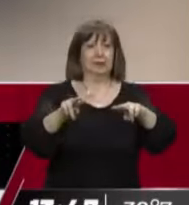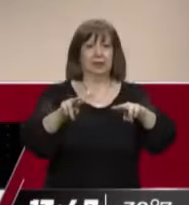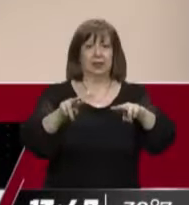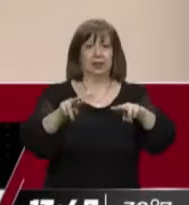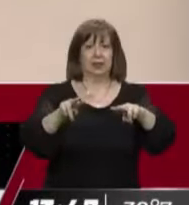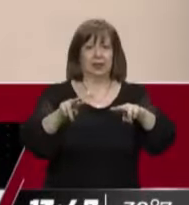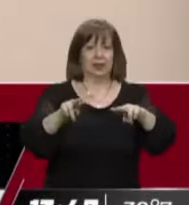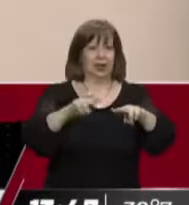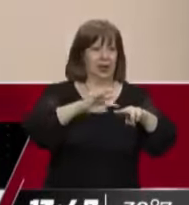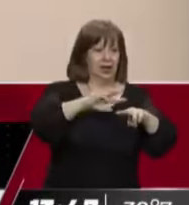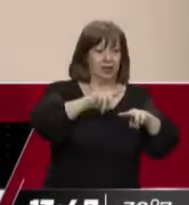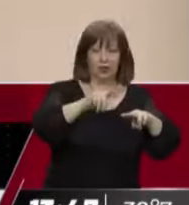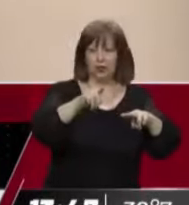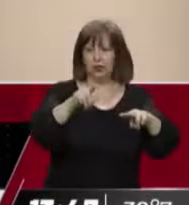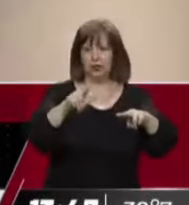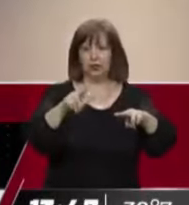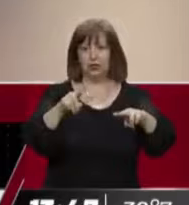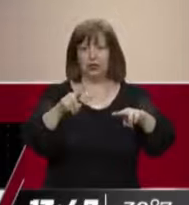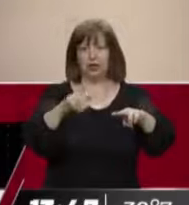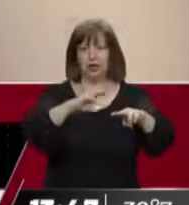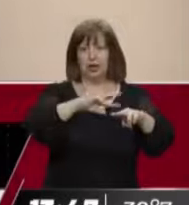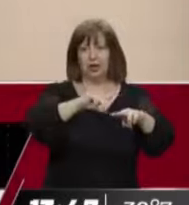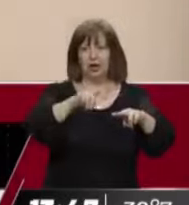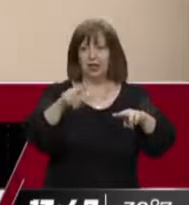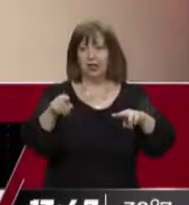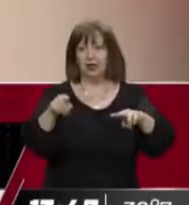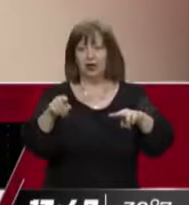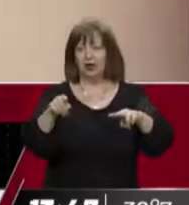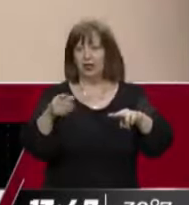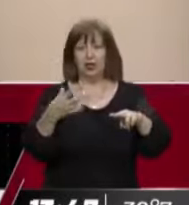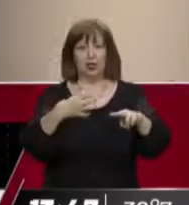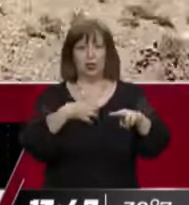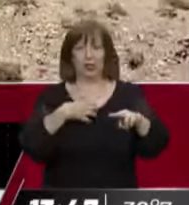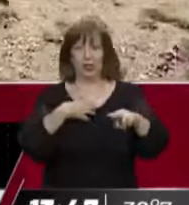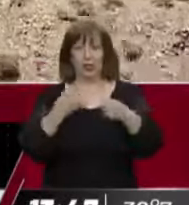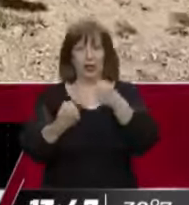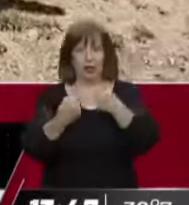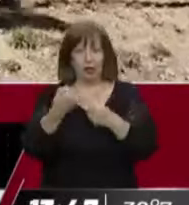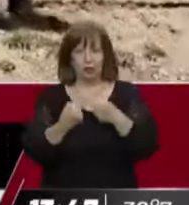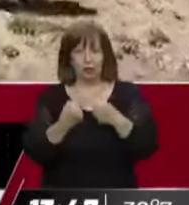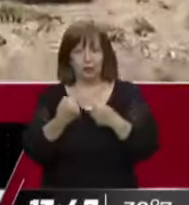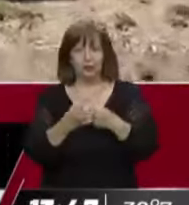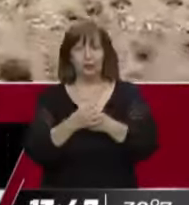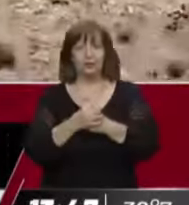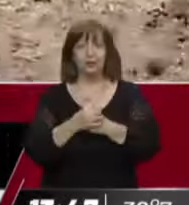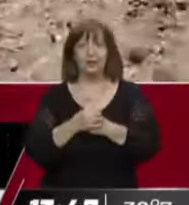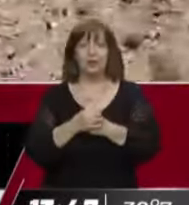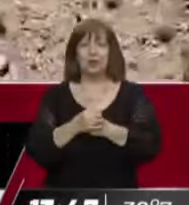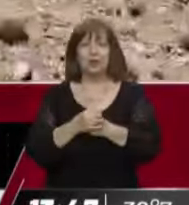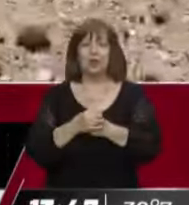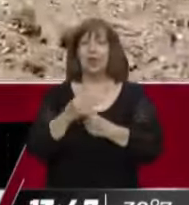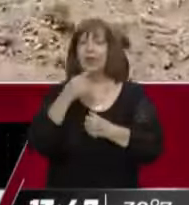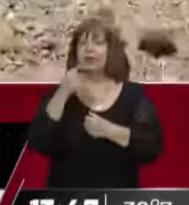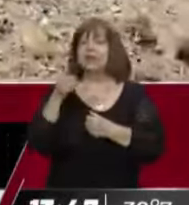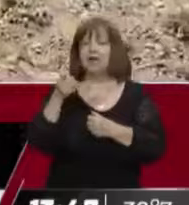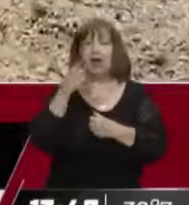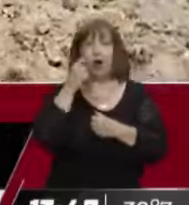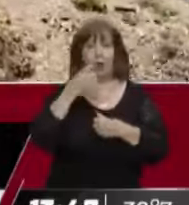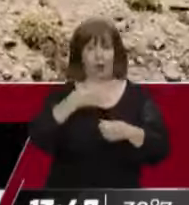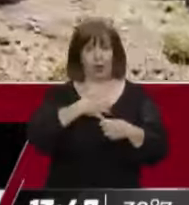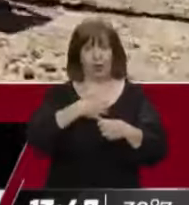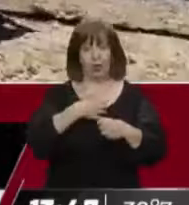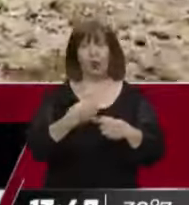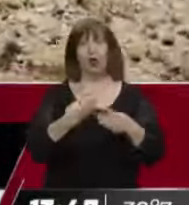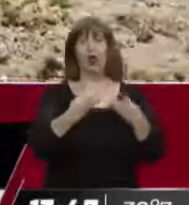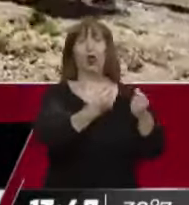era, como quien dice, un secuestro, porque venía secuestrado dentro de la camioneta. Claro, nos decían que estaba comprando y de allí le sustraen